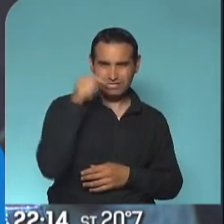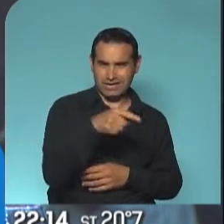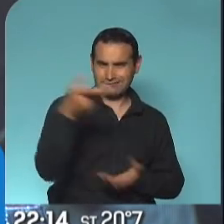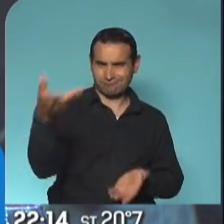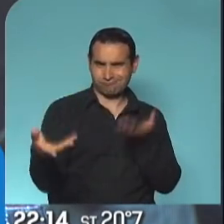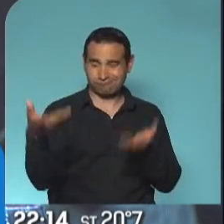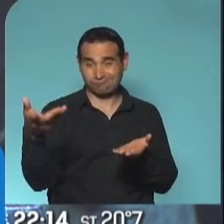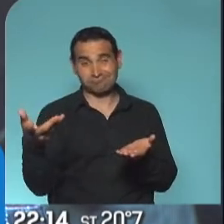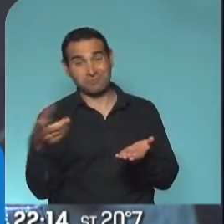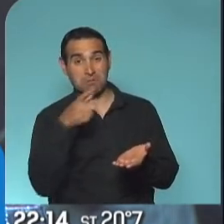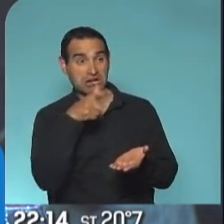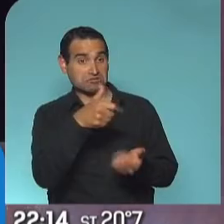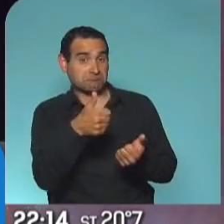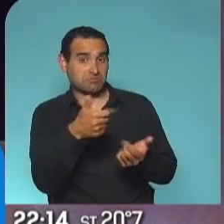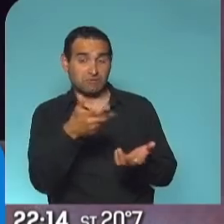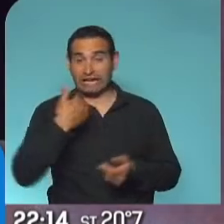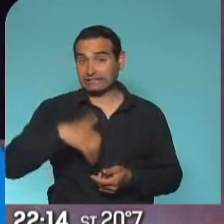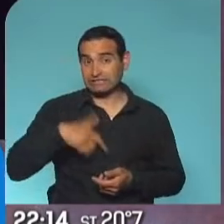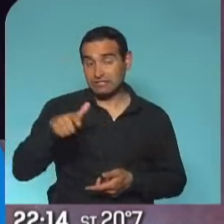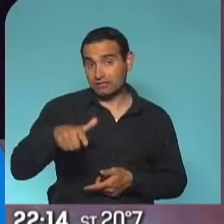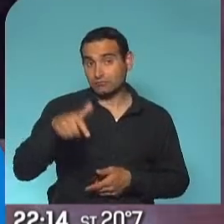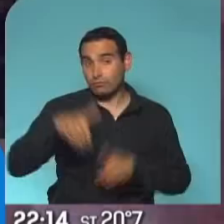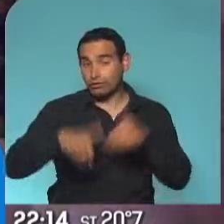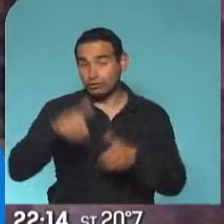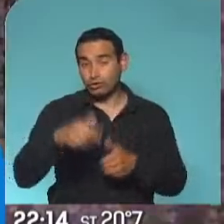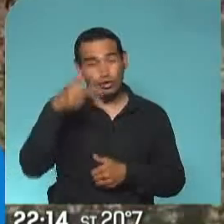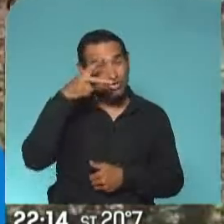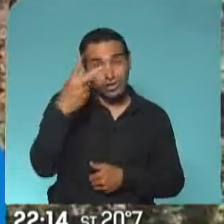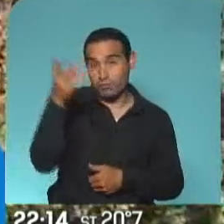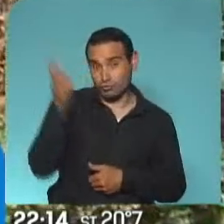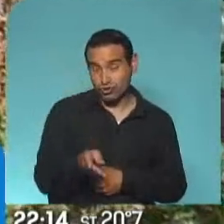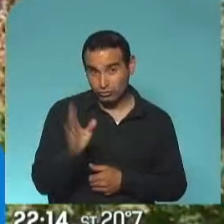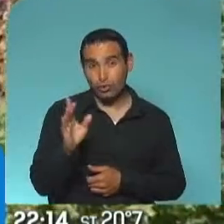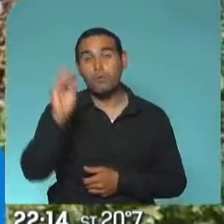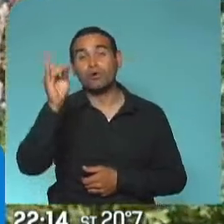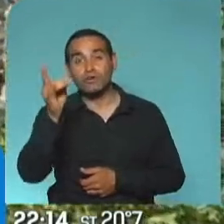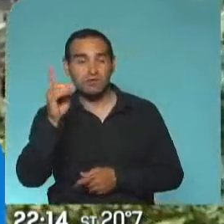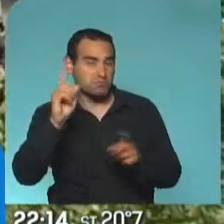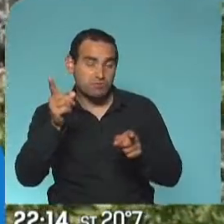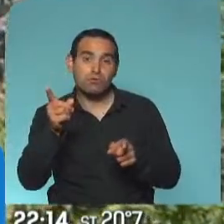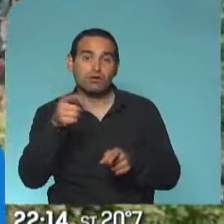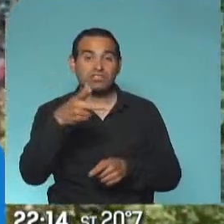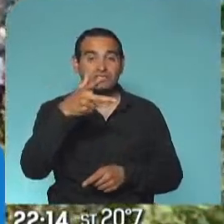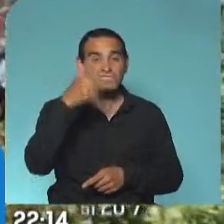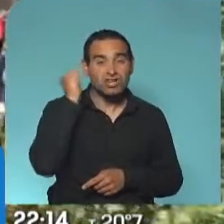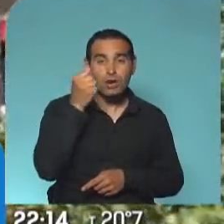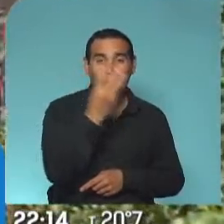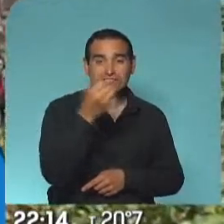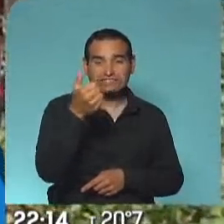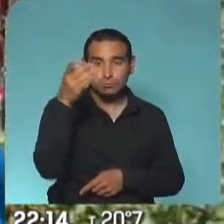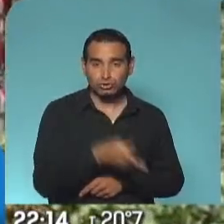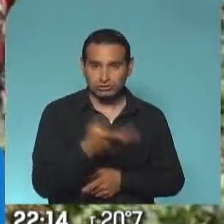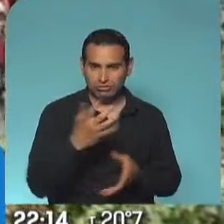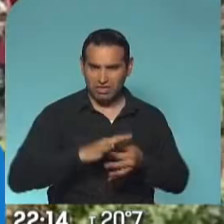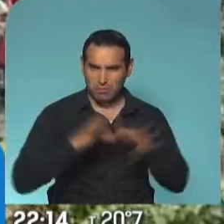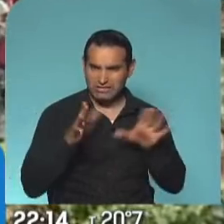supuestamente funciona muy bien. En Argentina votó en las últimas elecciones el 82%, en Bolivia lo mismo, en Chile vota el 46%. ¿Qué democracia es más